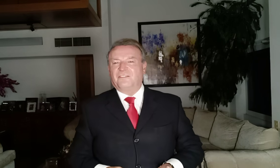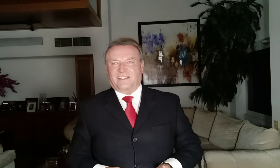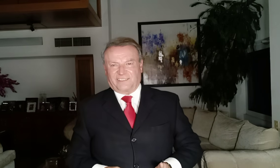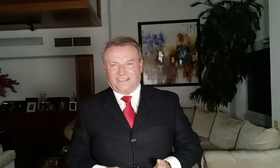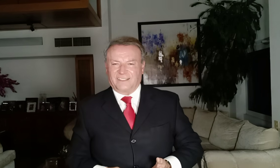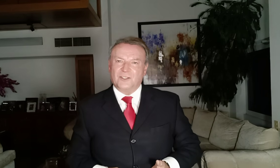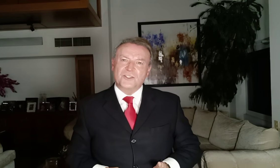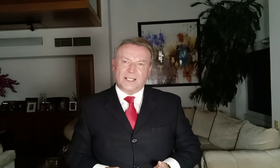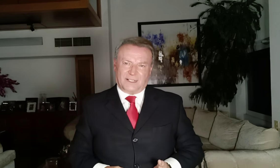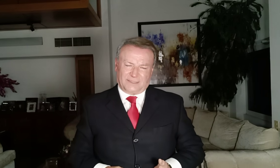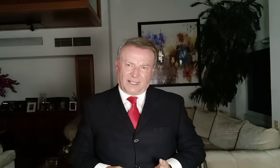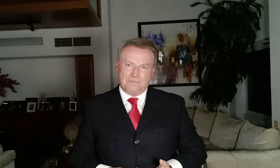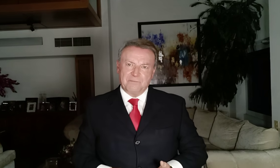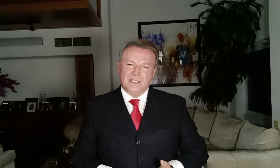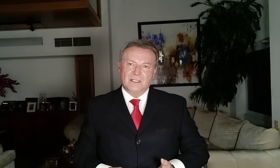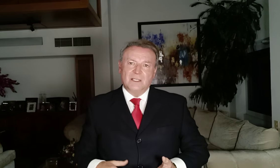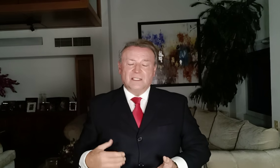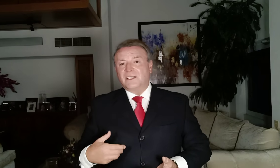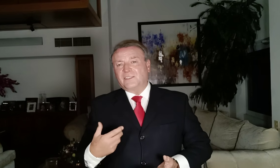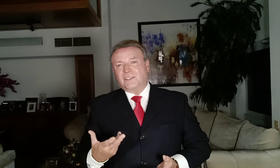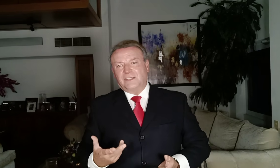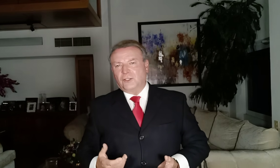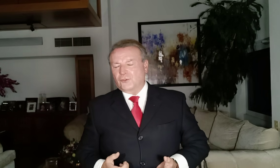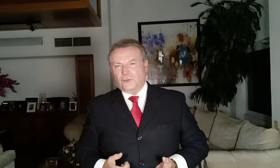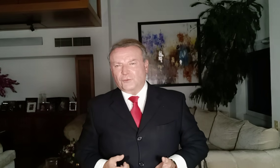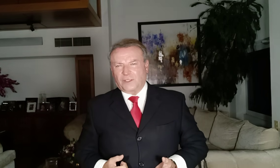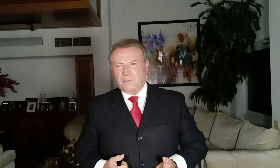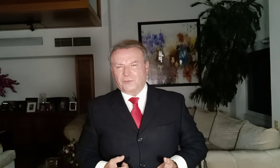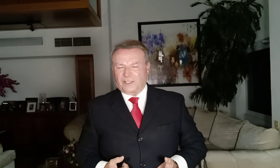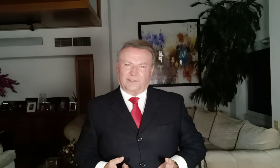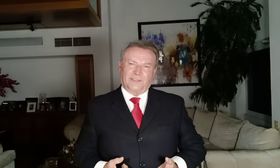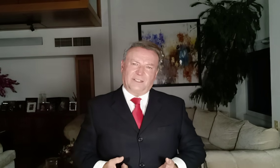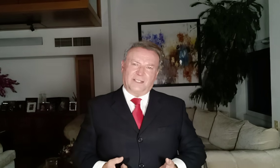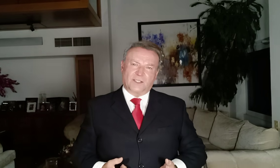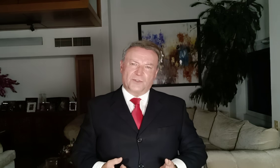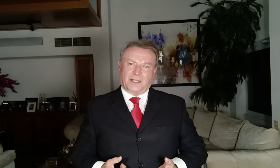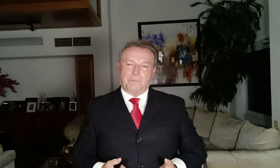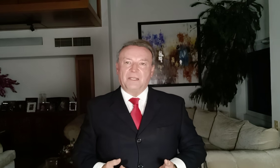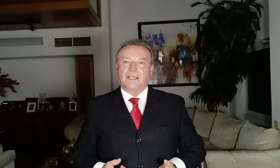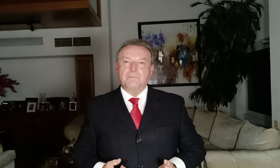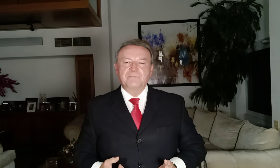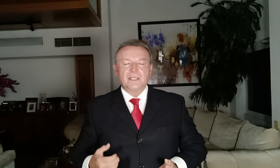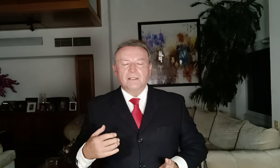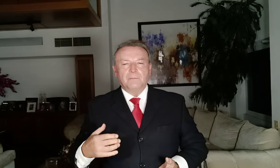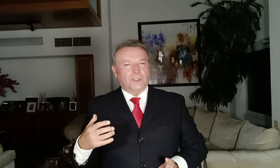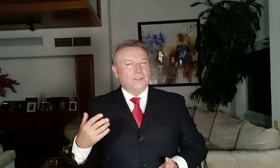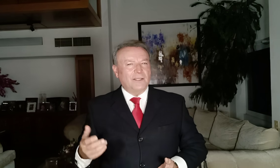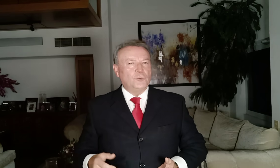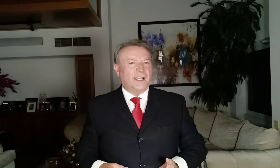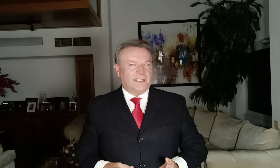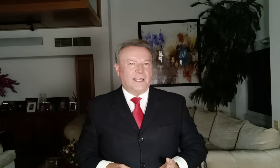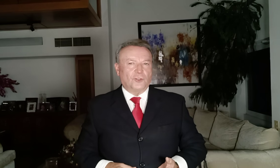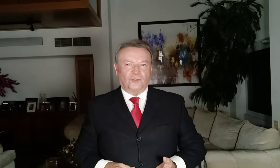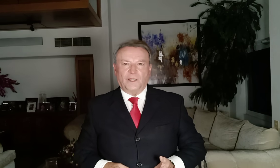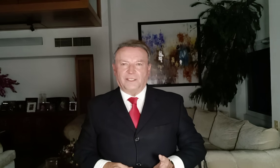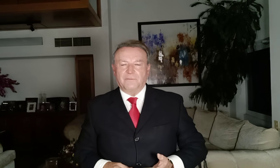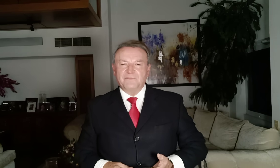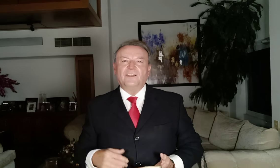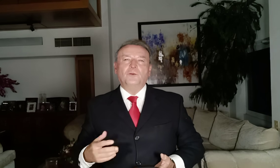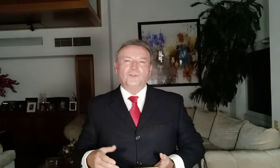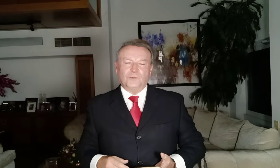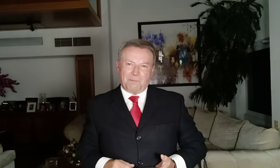un farsante, de un charlatán. Y en ese sentido nosotros queremos ejercer el derecho de réplica, porque no hay duda que ya nos